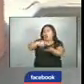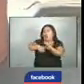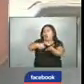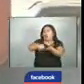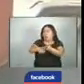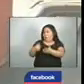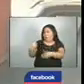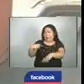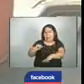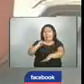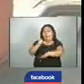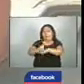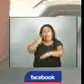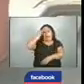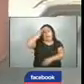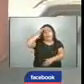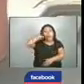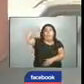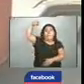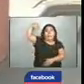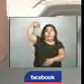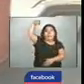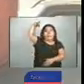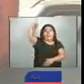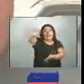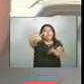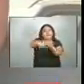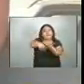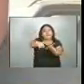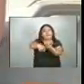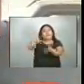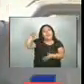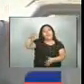hace poco, esta lámpara. Creo que cae la alcaldía aquí de Delgado.